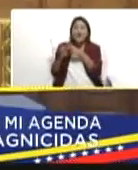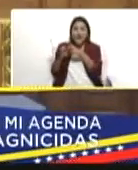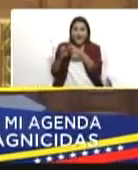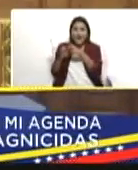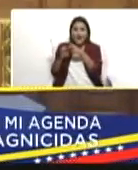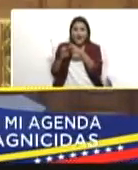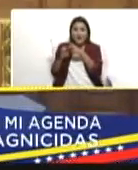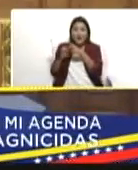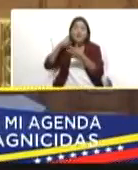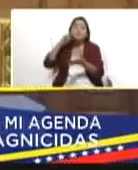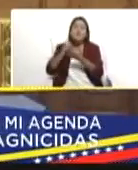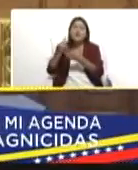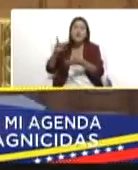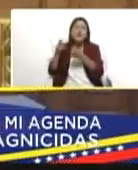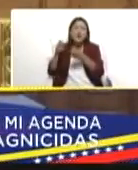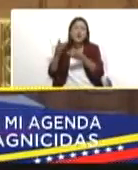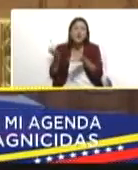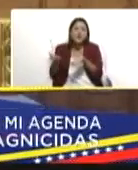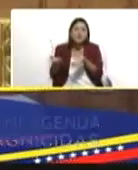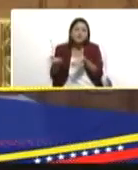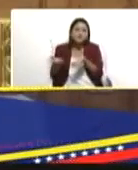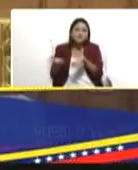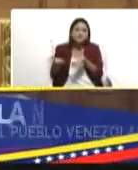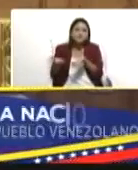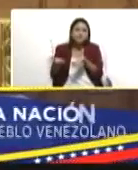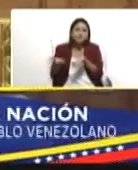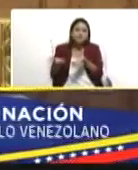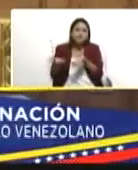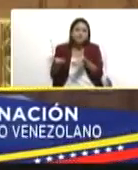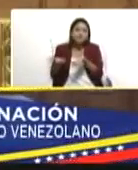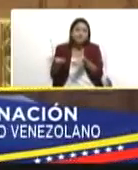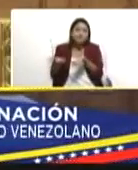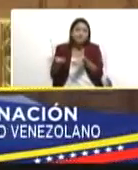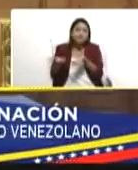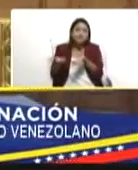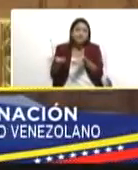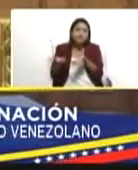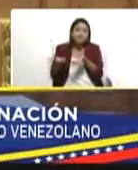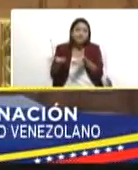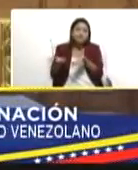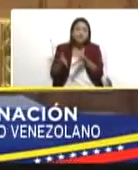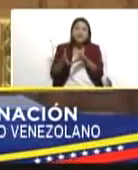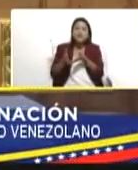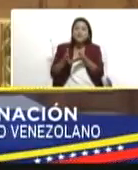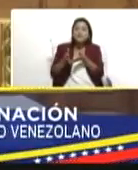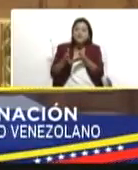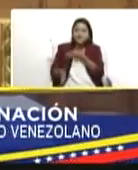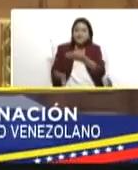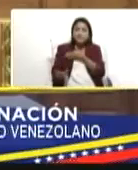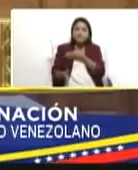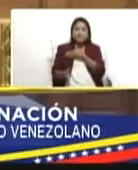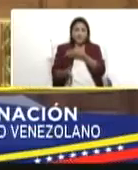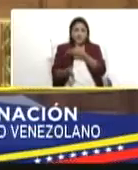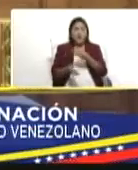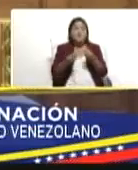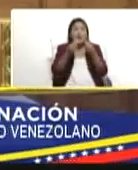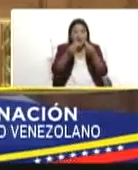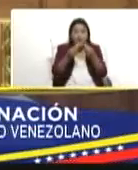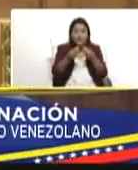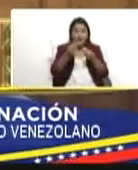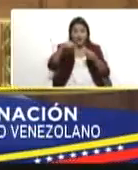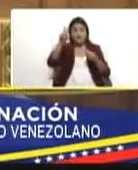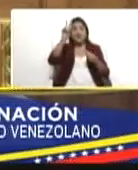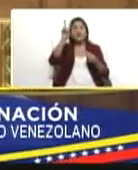pueden cobrar la gran garantía de la paz de esta